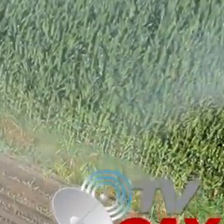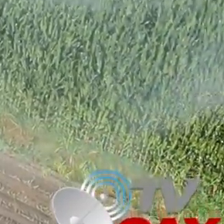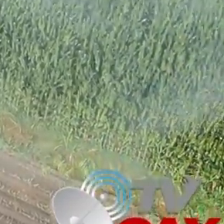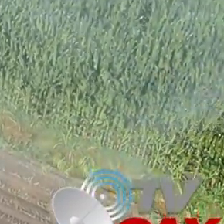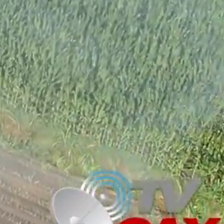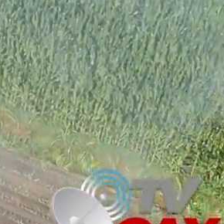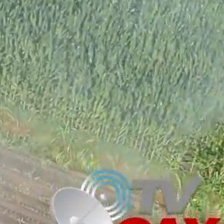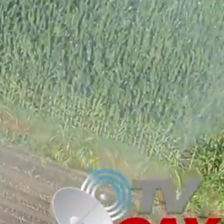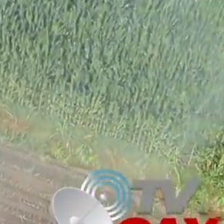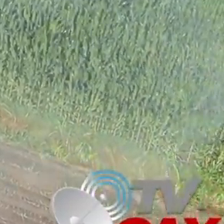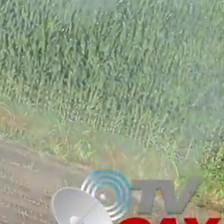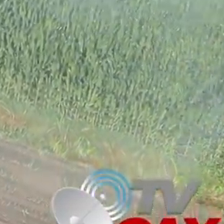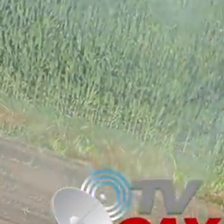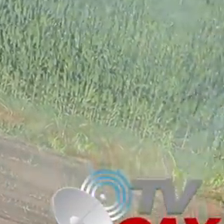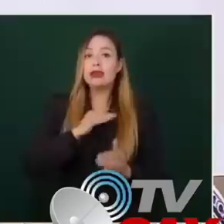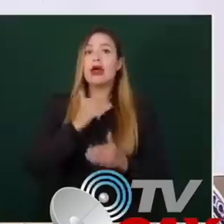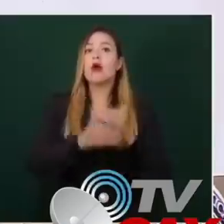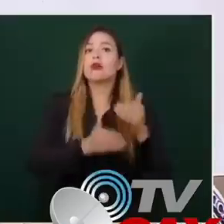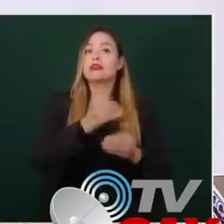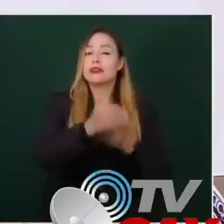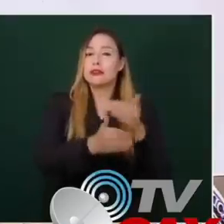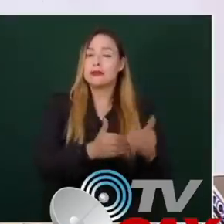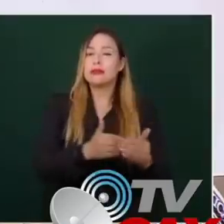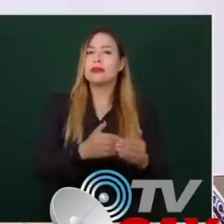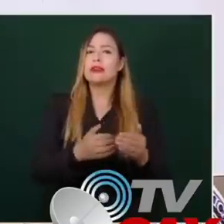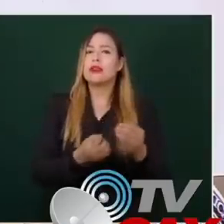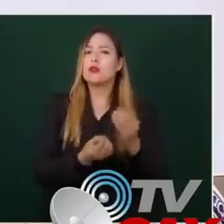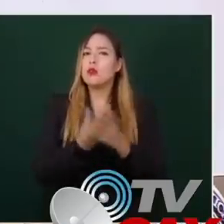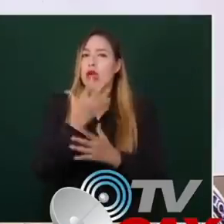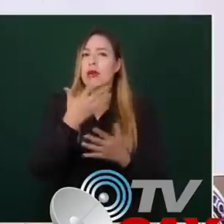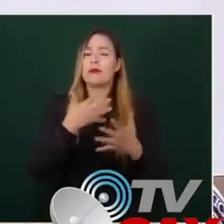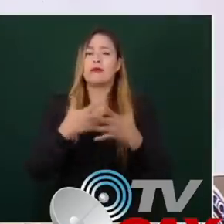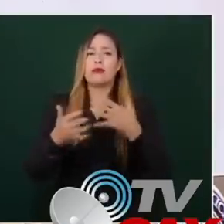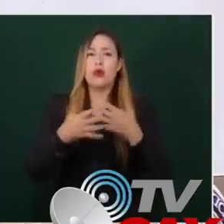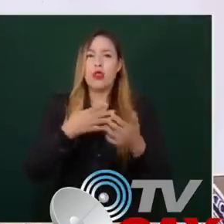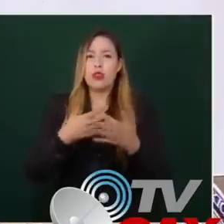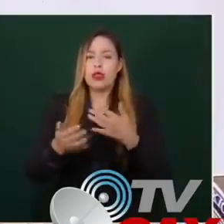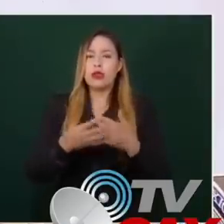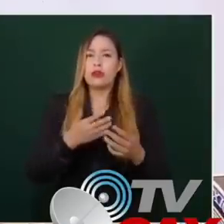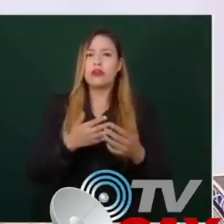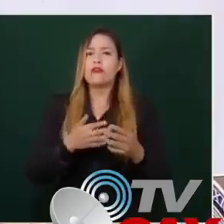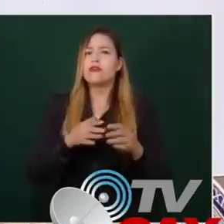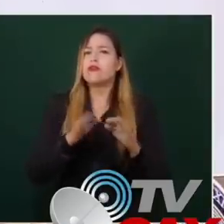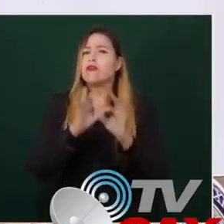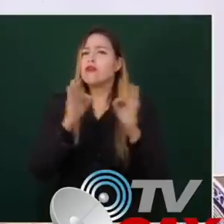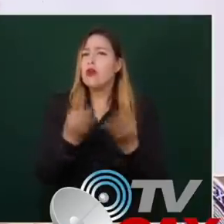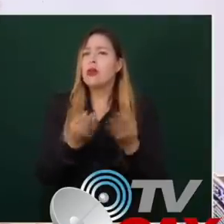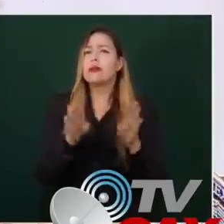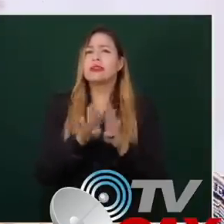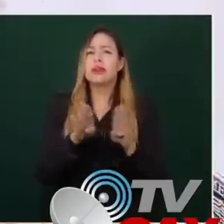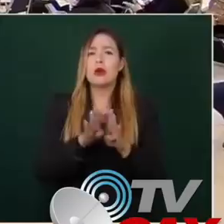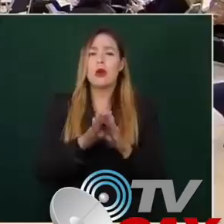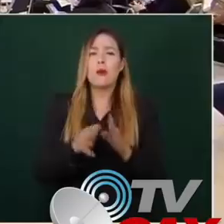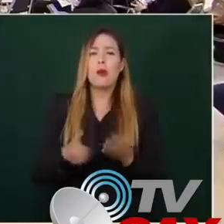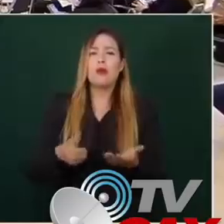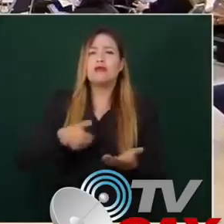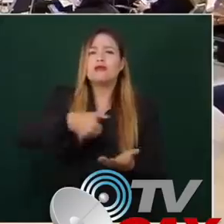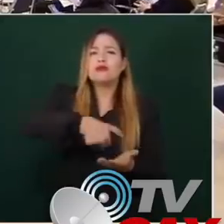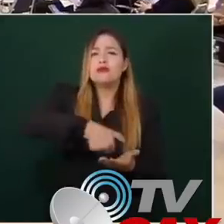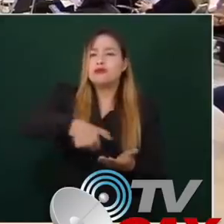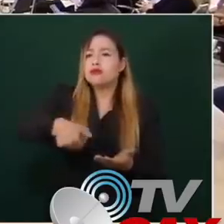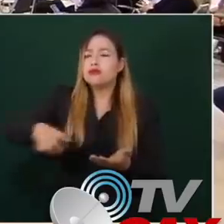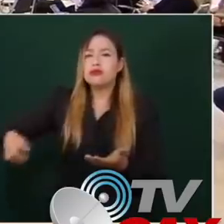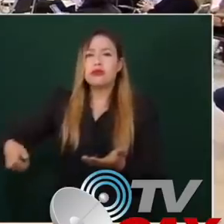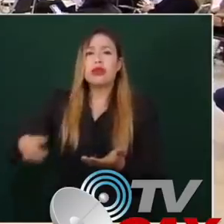estar constantemente modernizando distritos de riego para